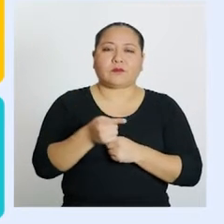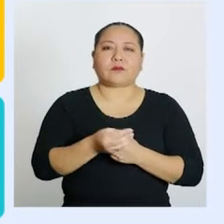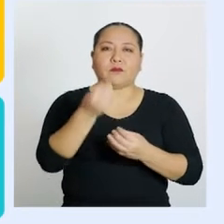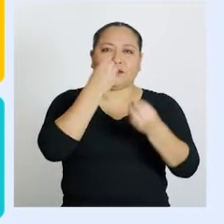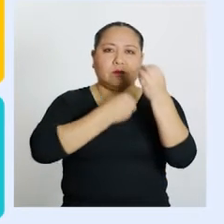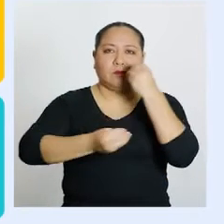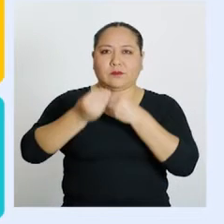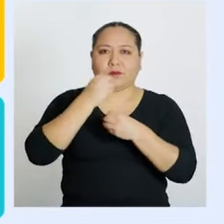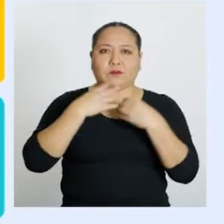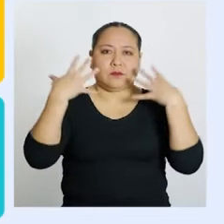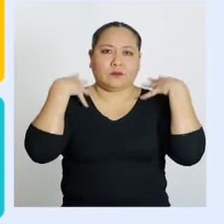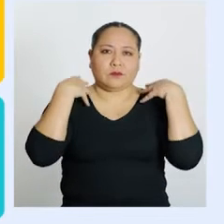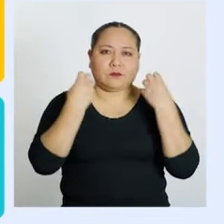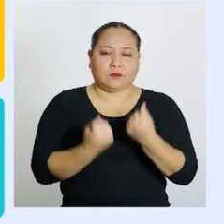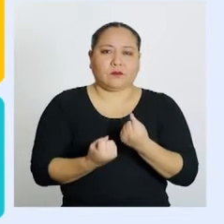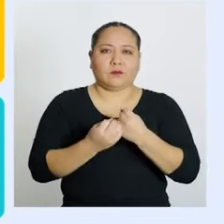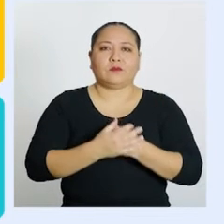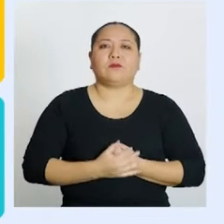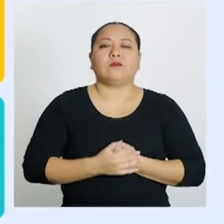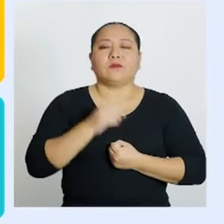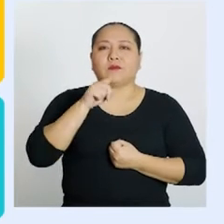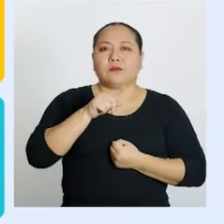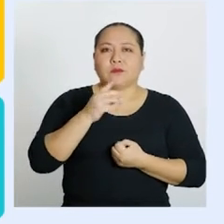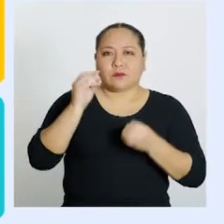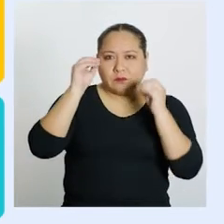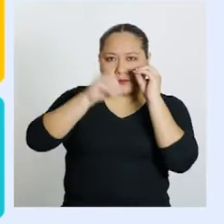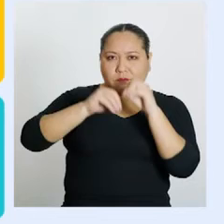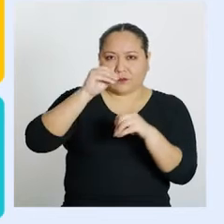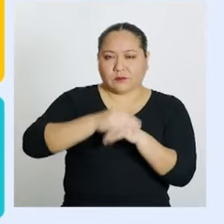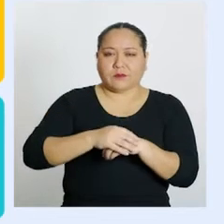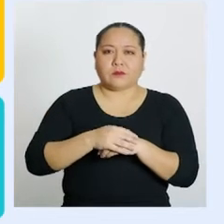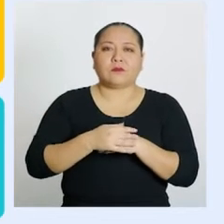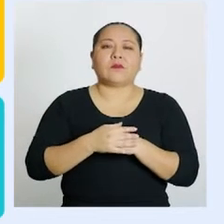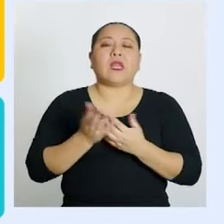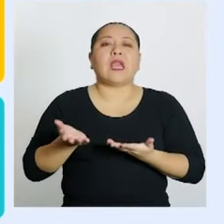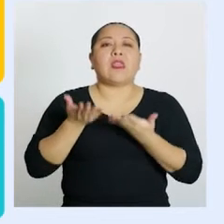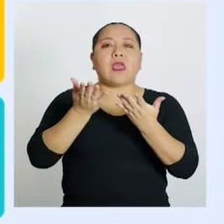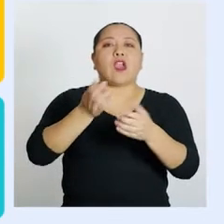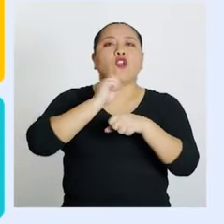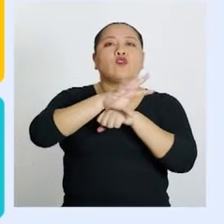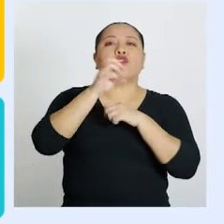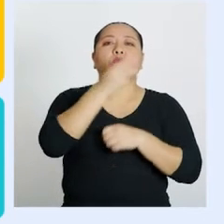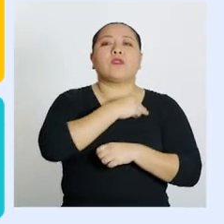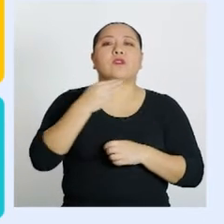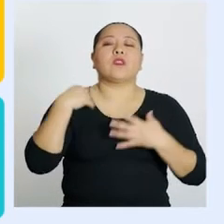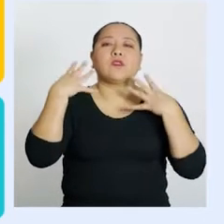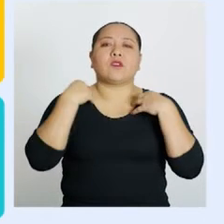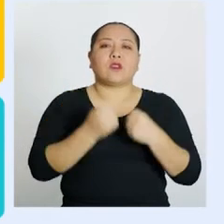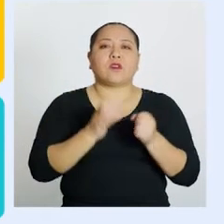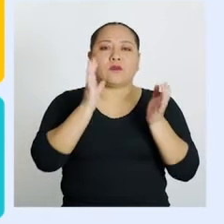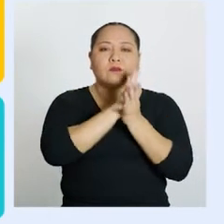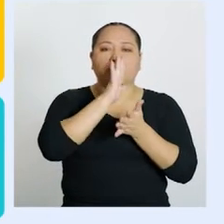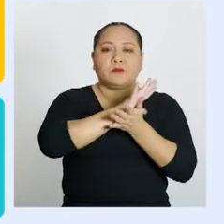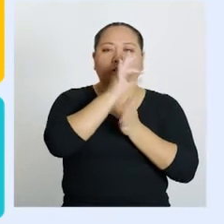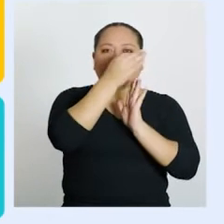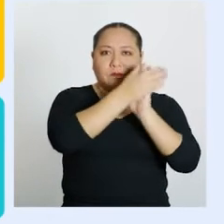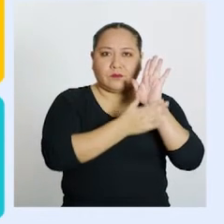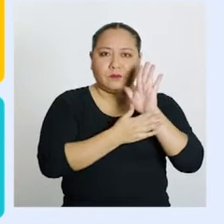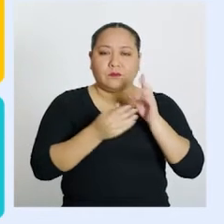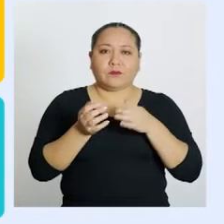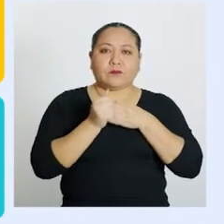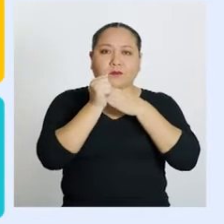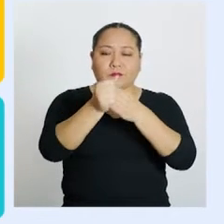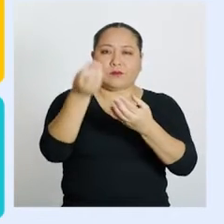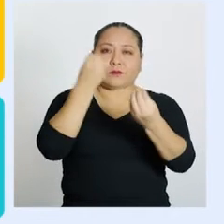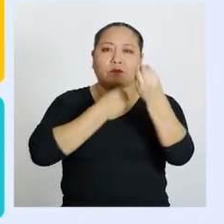una alimentación saludable que propone el Ministerio de Salud en el documento